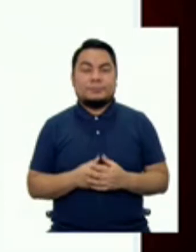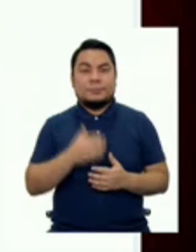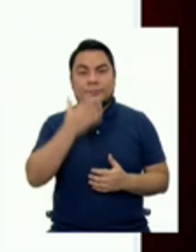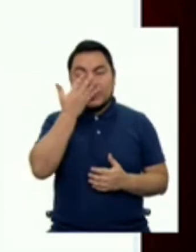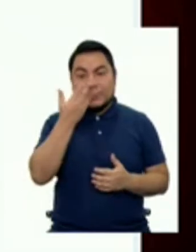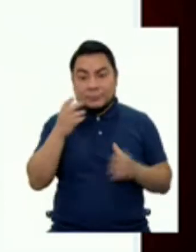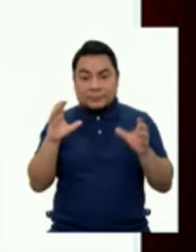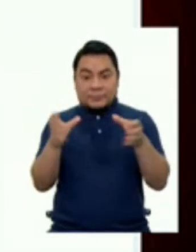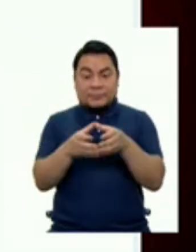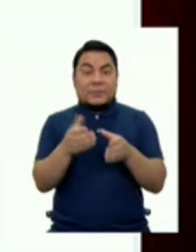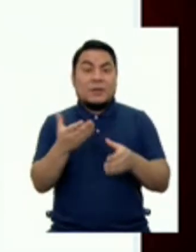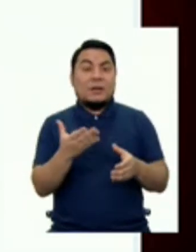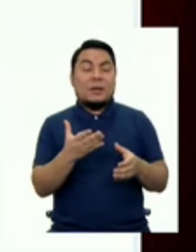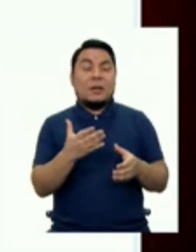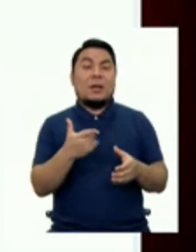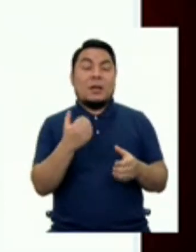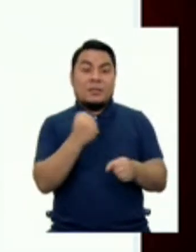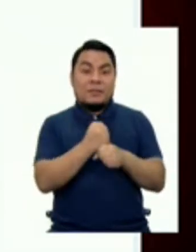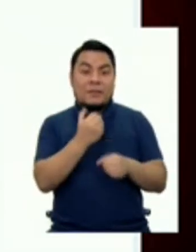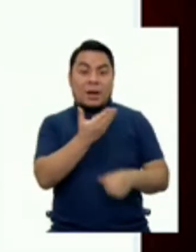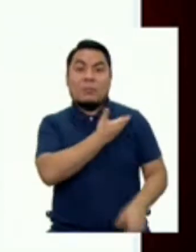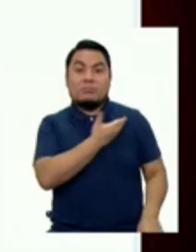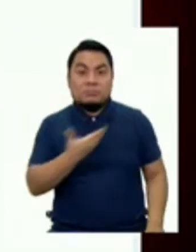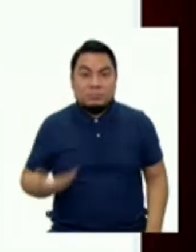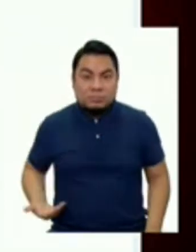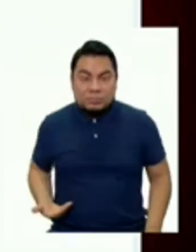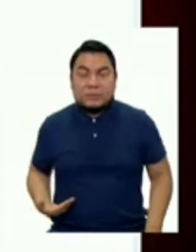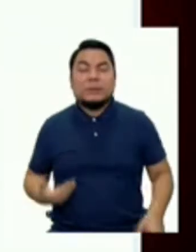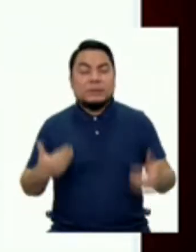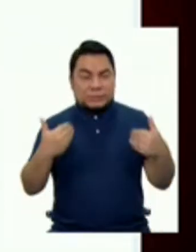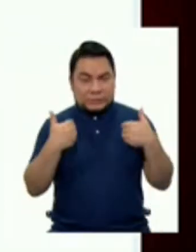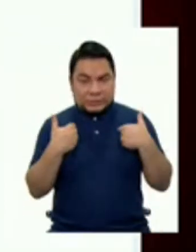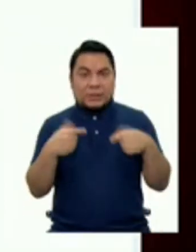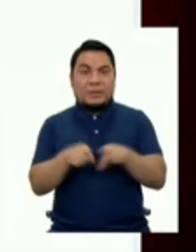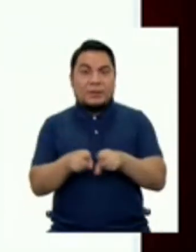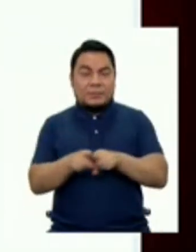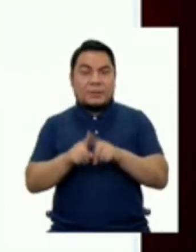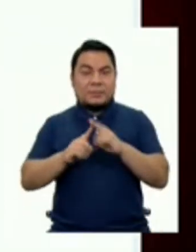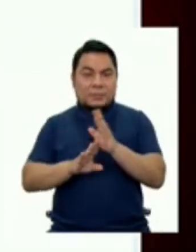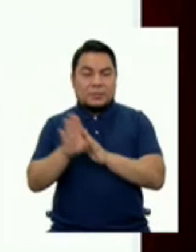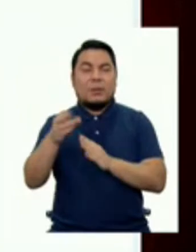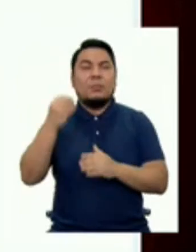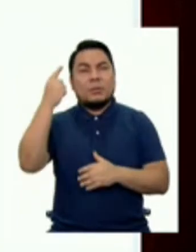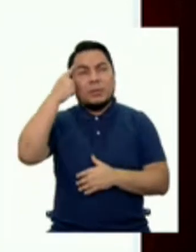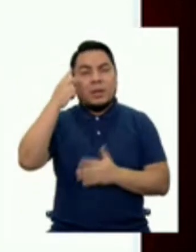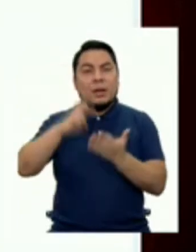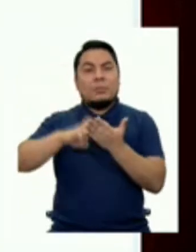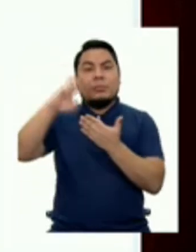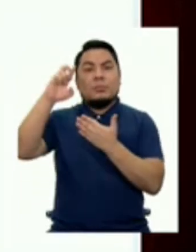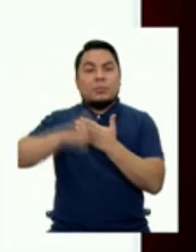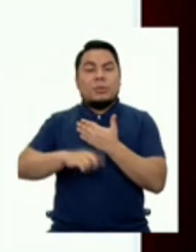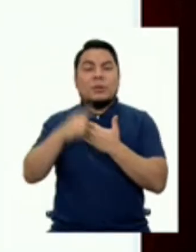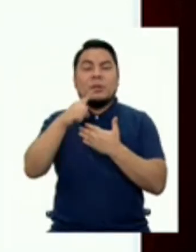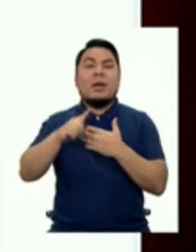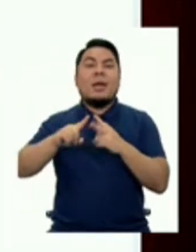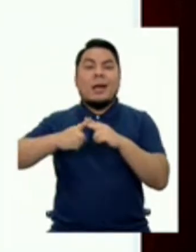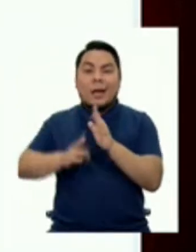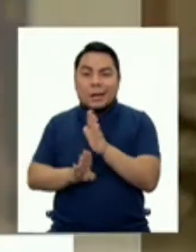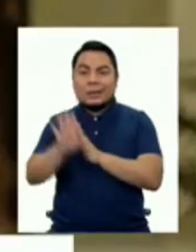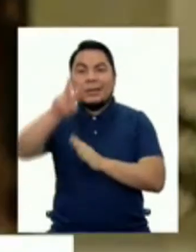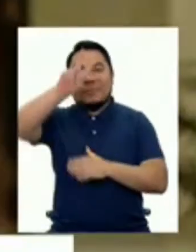el sector público tiene que hacer lo propio. Y por eso es que hemos lanzado el proyecto, el programa Arranca